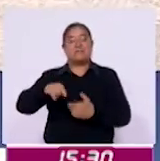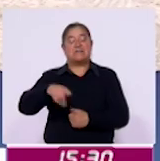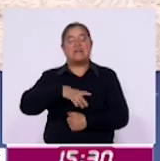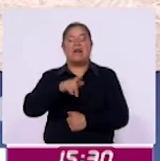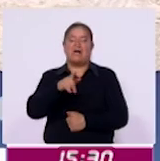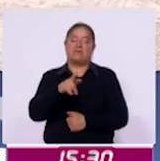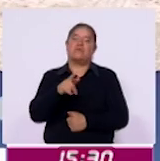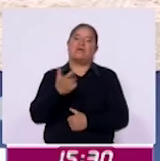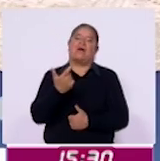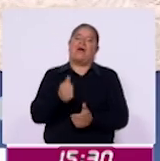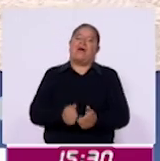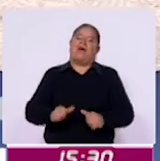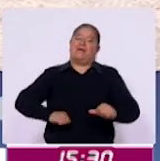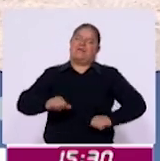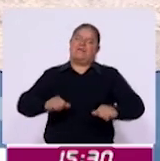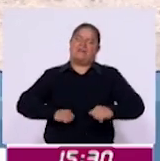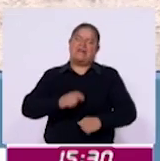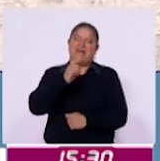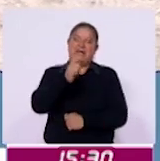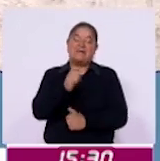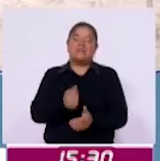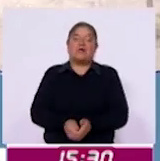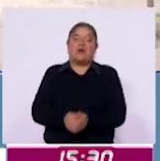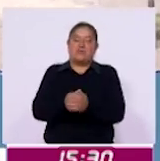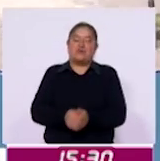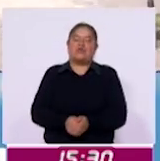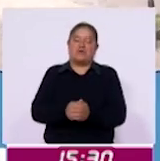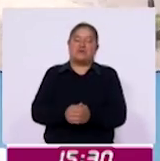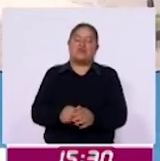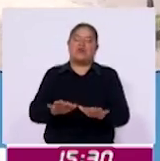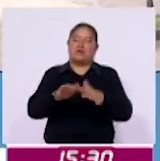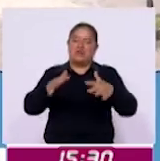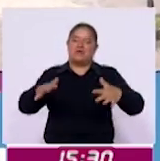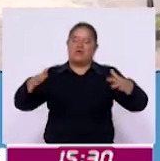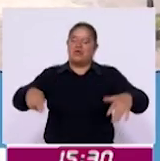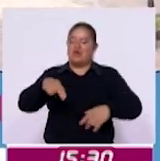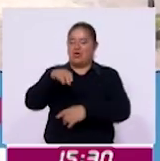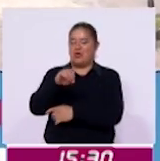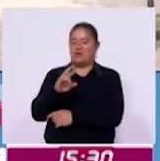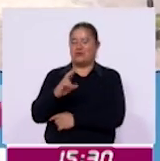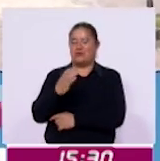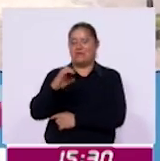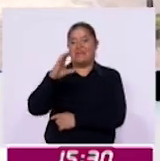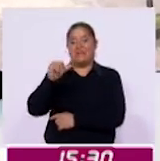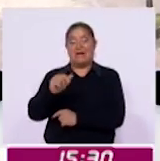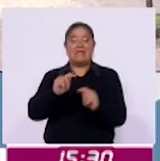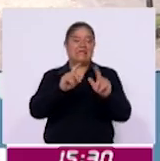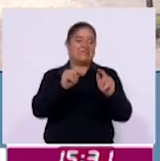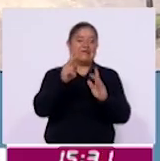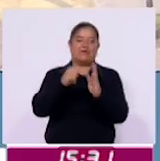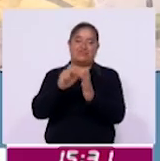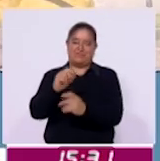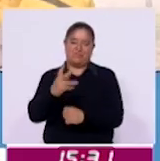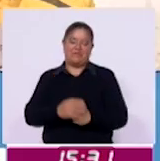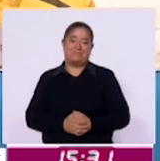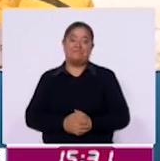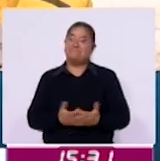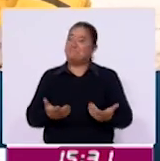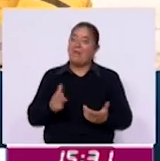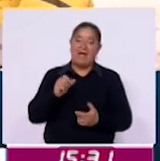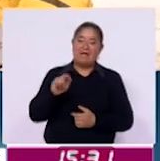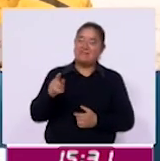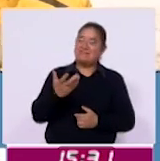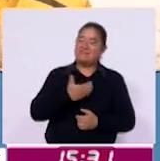evento como lo fue el Campeonato Torneo Selectivo Olímpico Norseca Tlaxcala 2024. Pues esto es lo que sucede